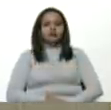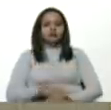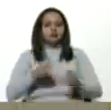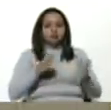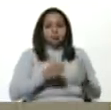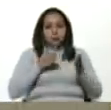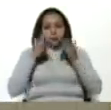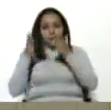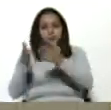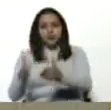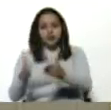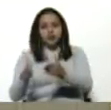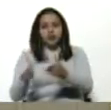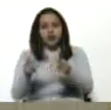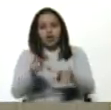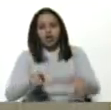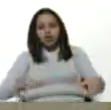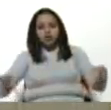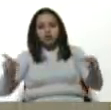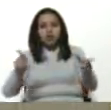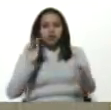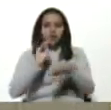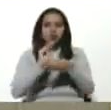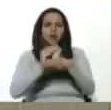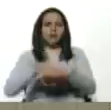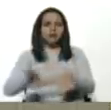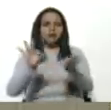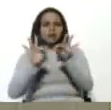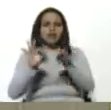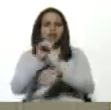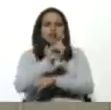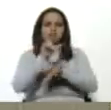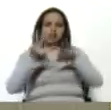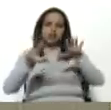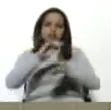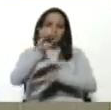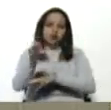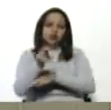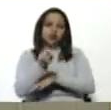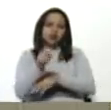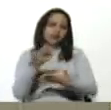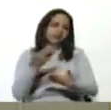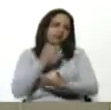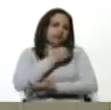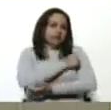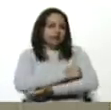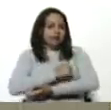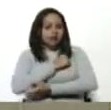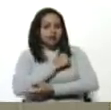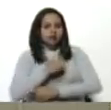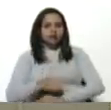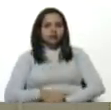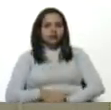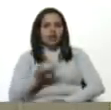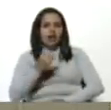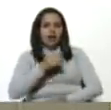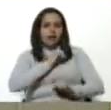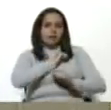ingresada a la unidad de cuidados intensivos el 18 de junio y lamentándolo mucho tuvo un